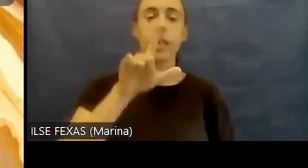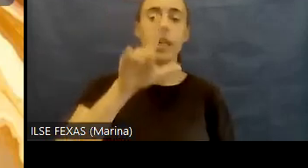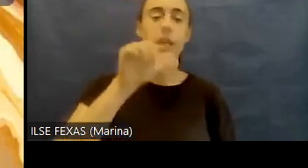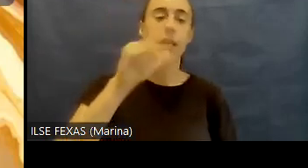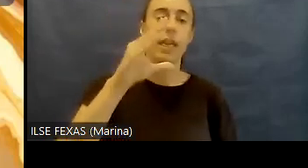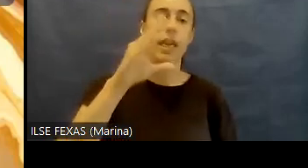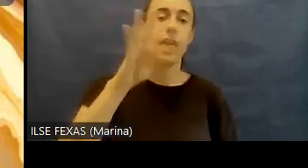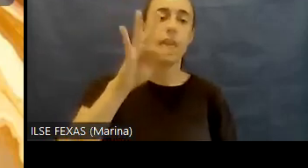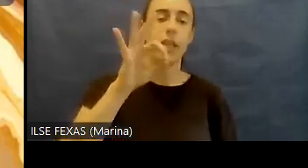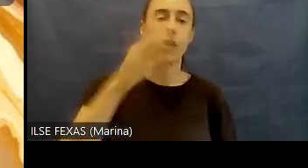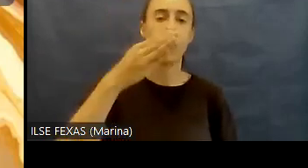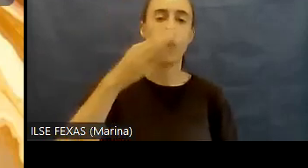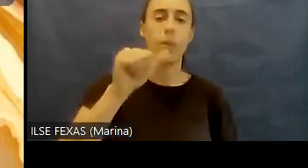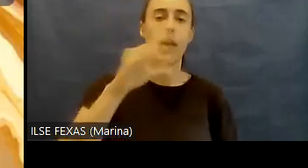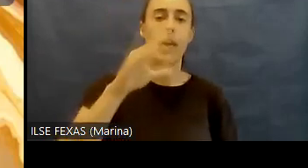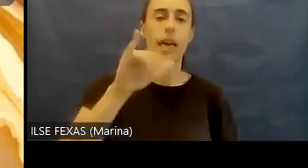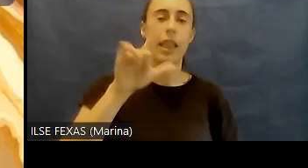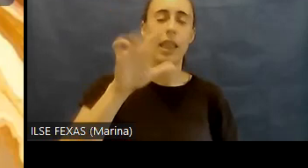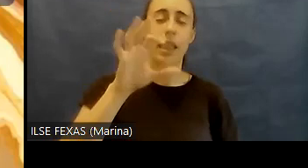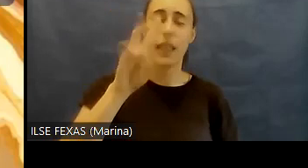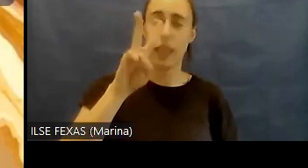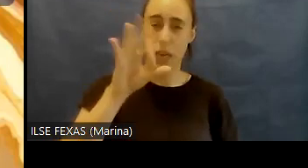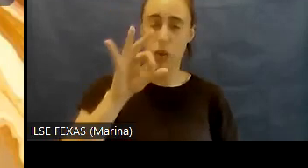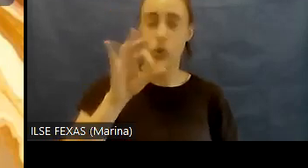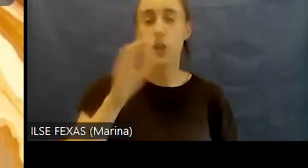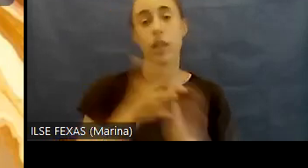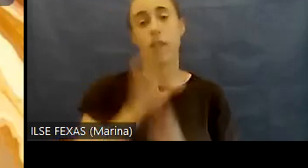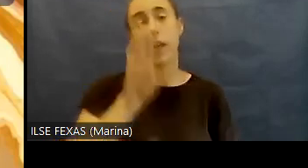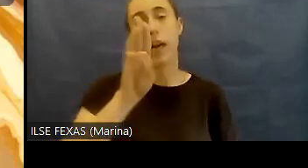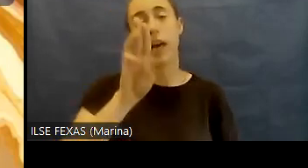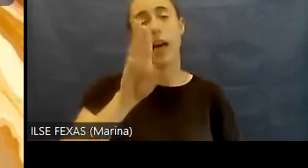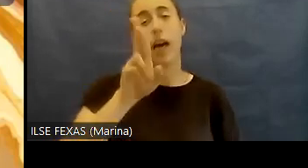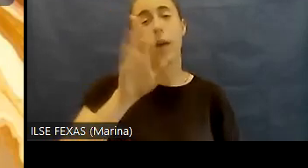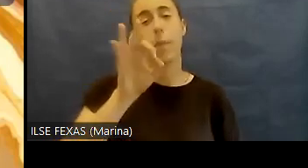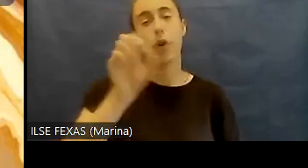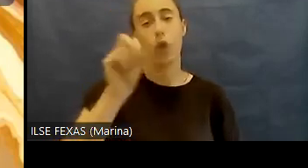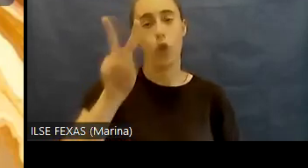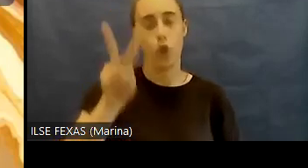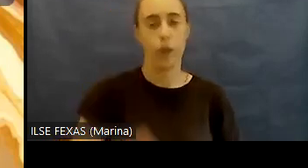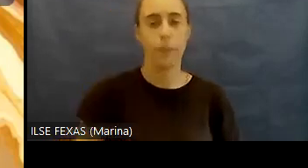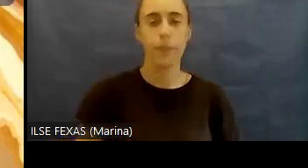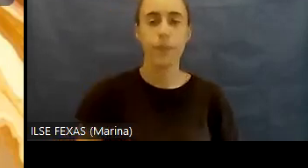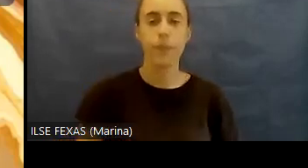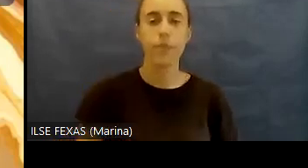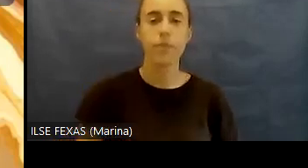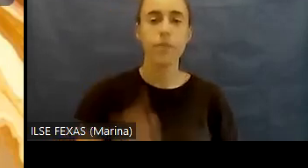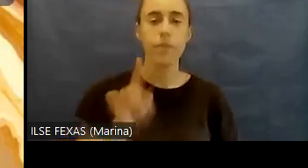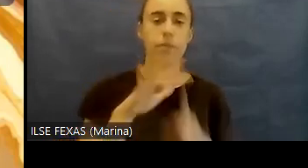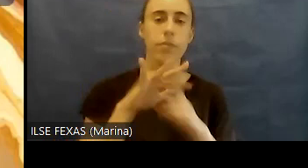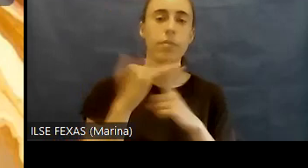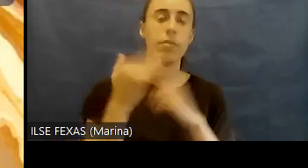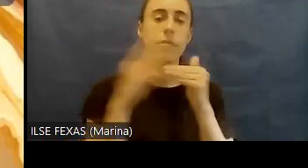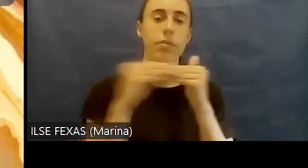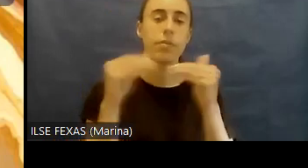el producen en el caso de LR. Vale, pues en ese caso tenemos, en pacientes con síndrome de